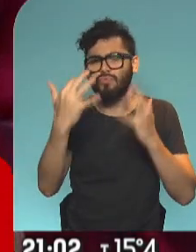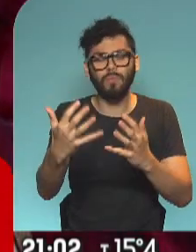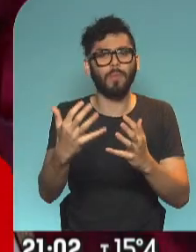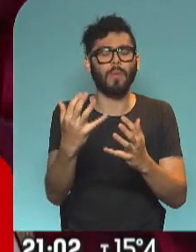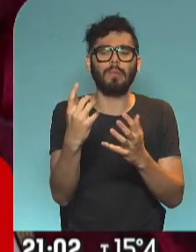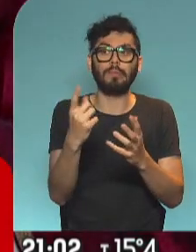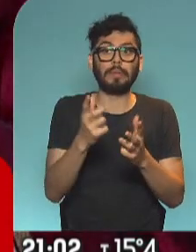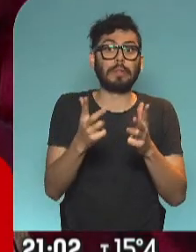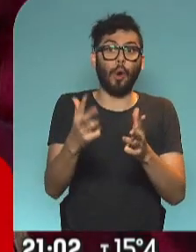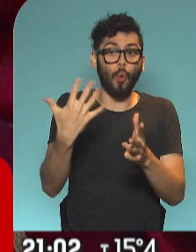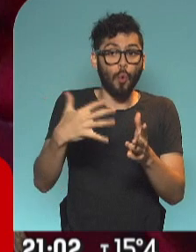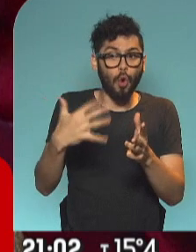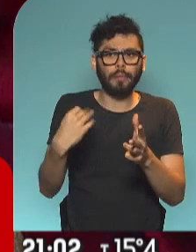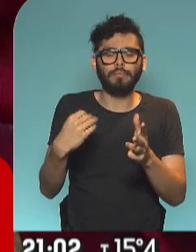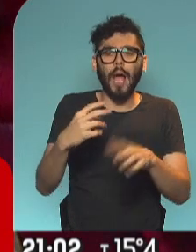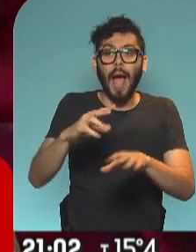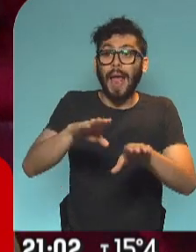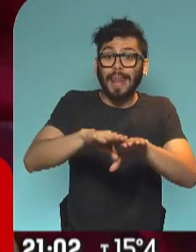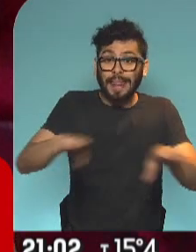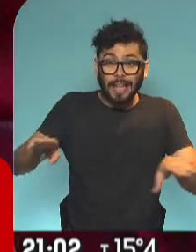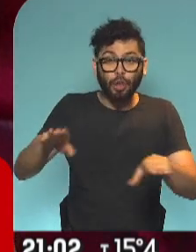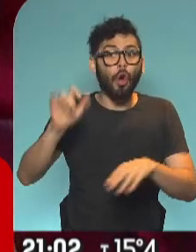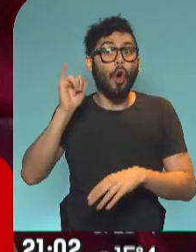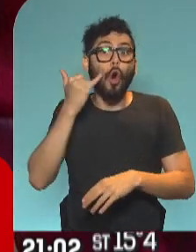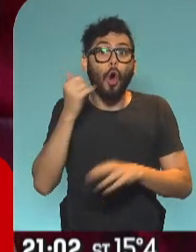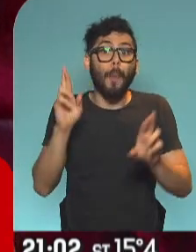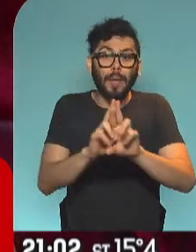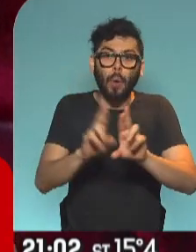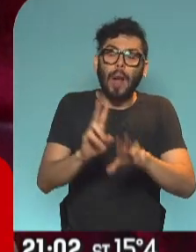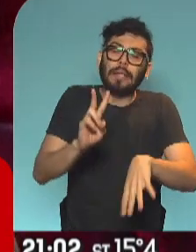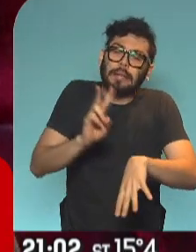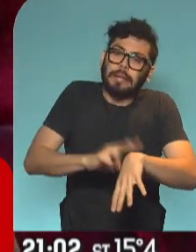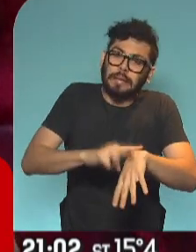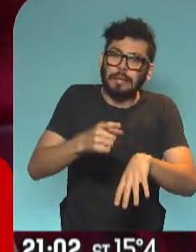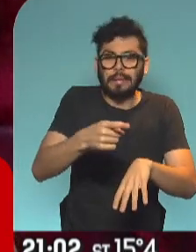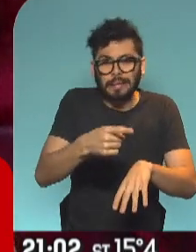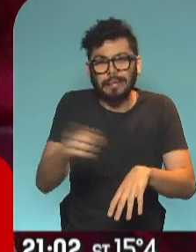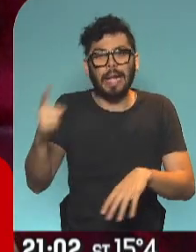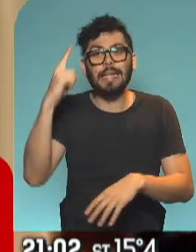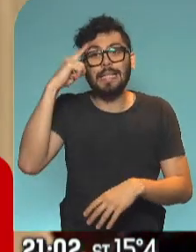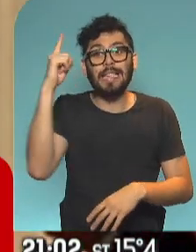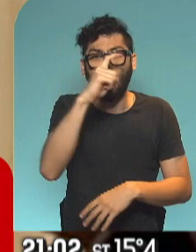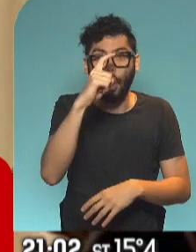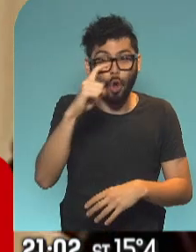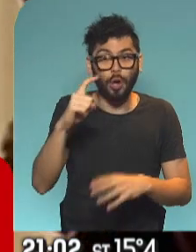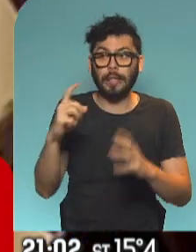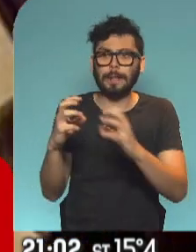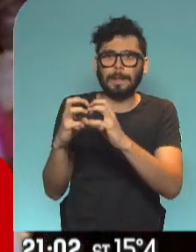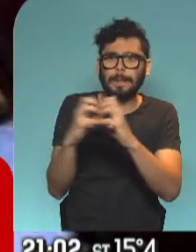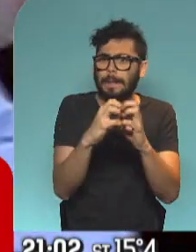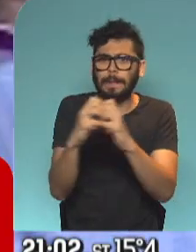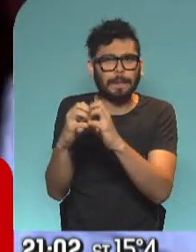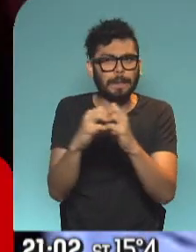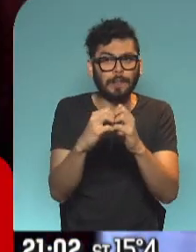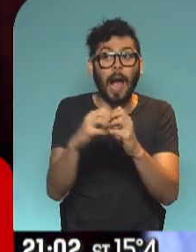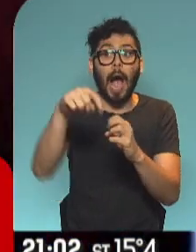declaraciones, aconsejó llevar a los niños homosexuales al psicólogo. El debate que despertó Francisco queda ahora